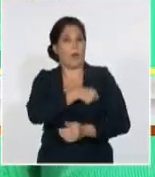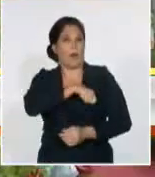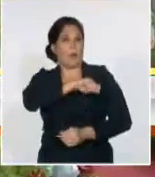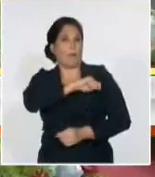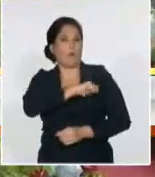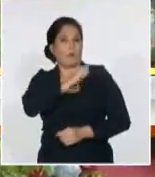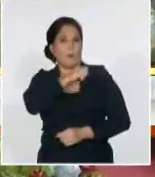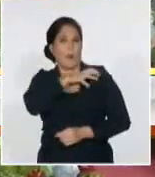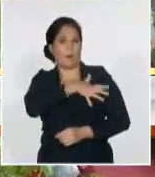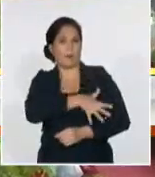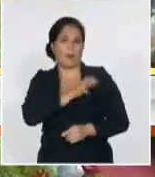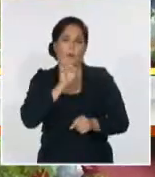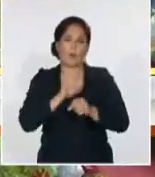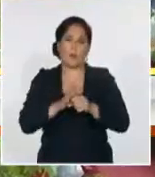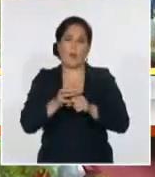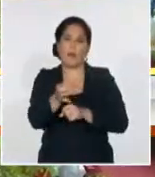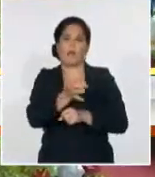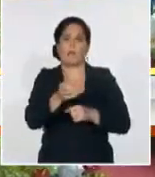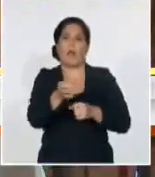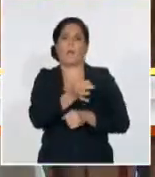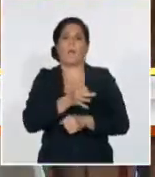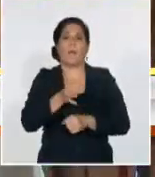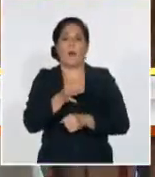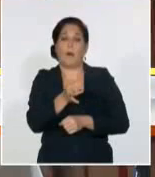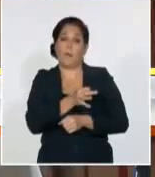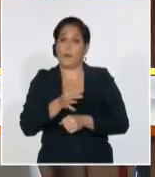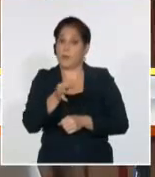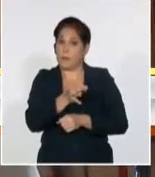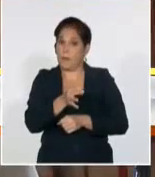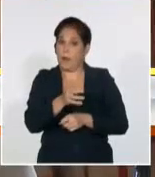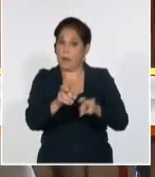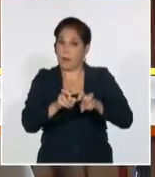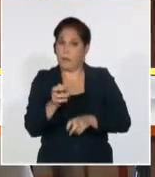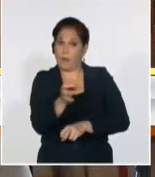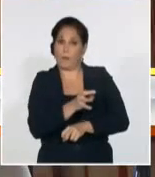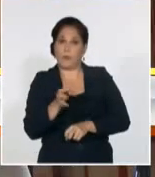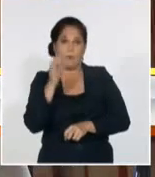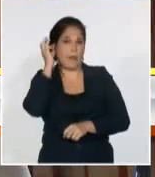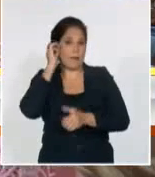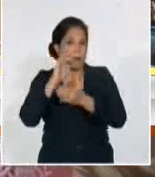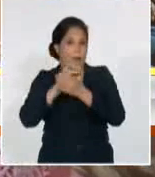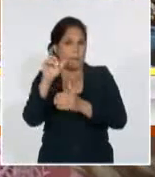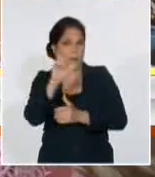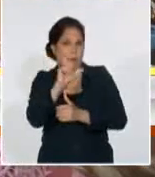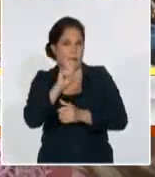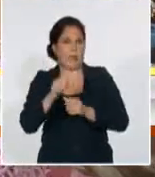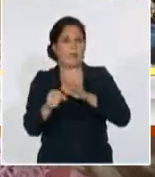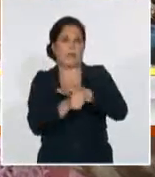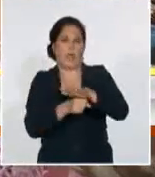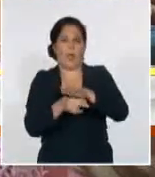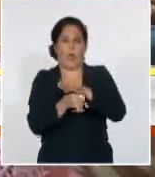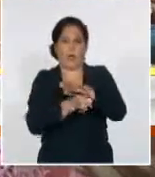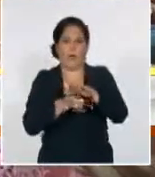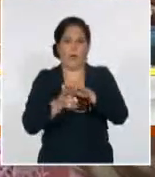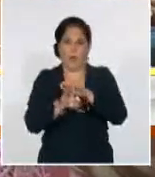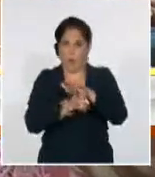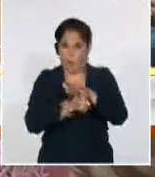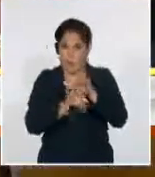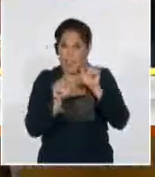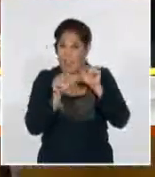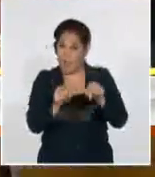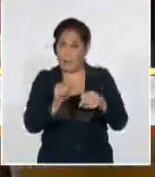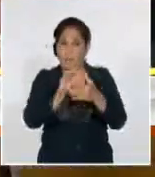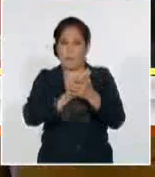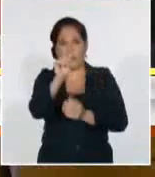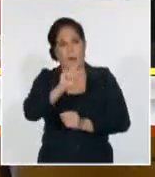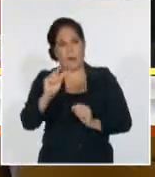Palestina, inició la Asamblea Municipal Onceno Congreso de la Federación de Mujeres Cubanas en San José de las Lajas, cabecera provincial de